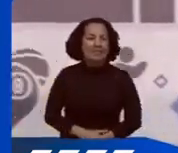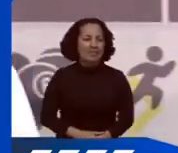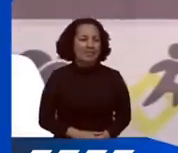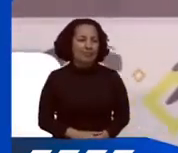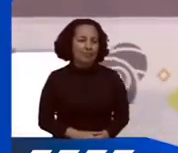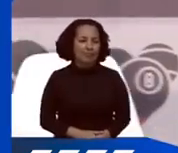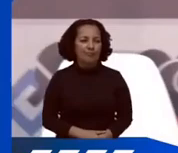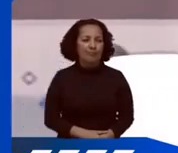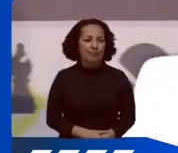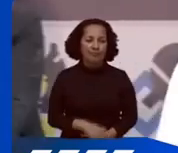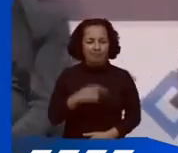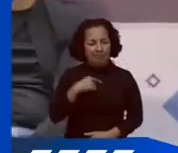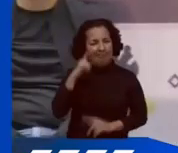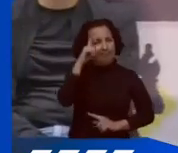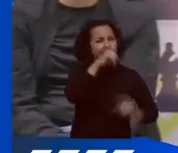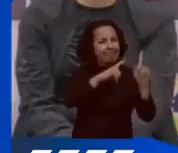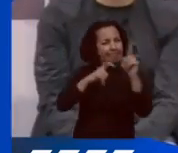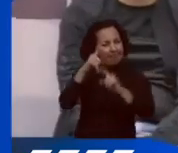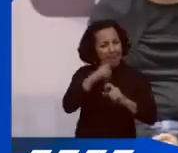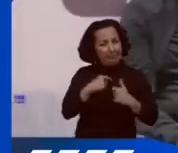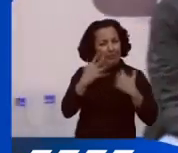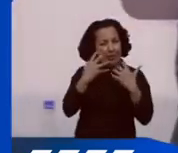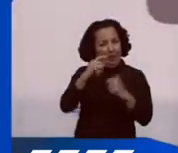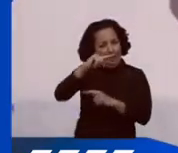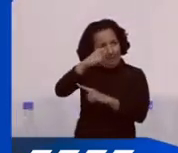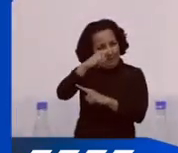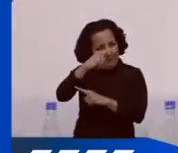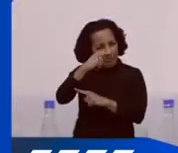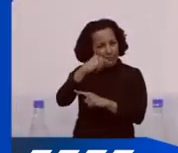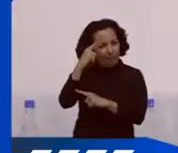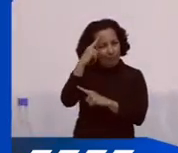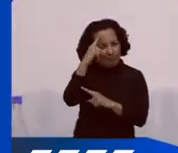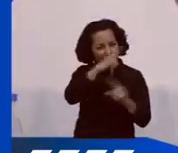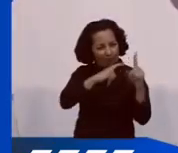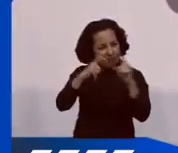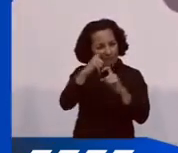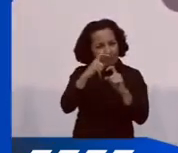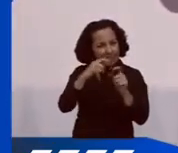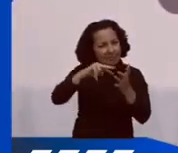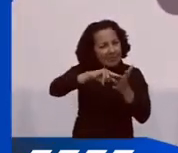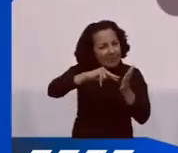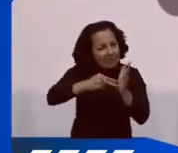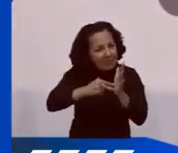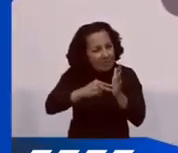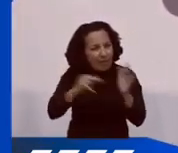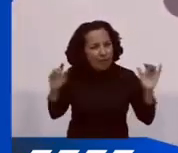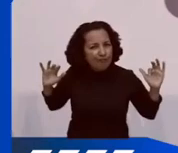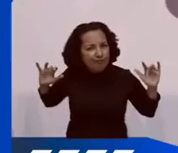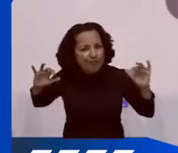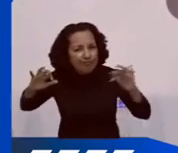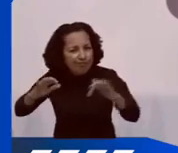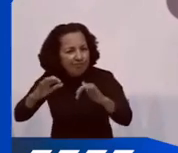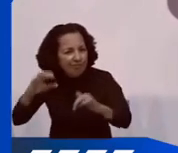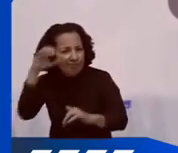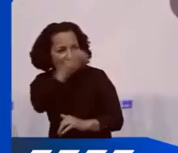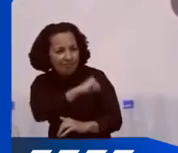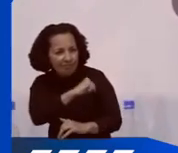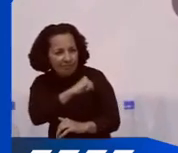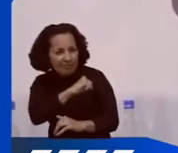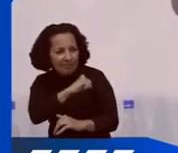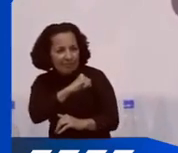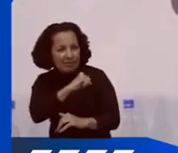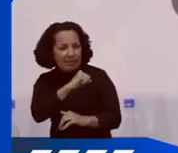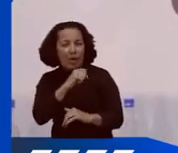Quiero que pensemos en la primera parte el significado de este evento. Estos son los